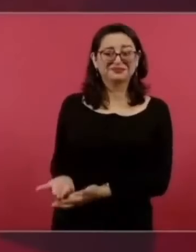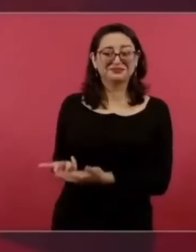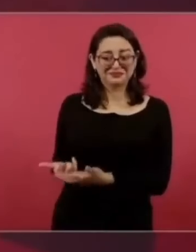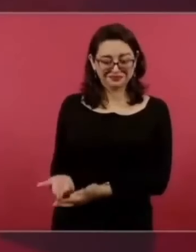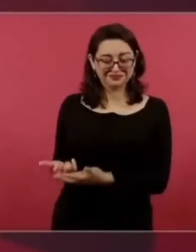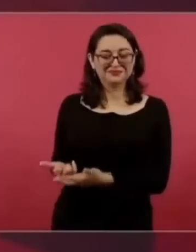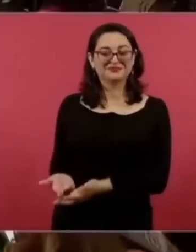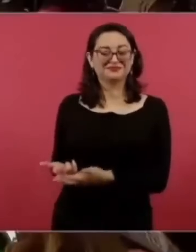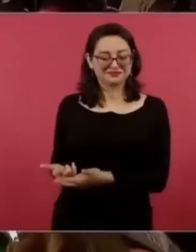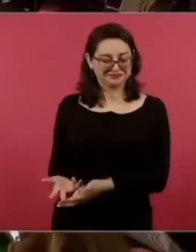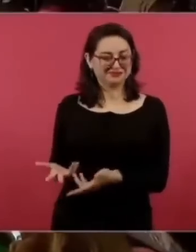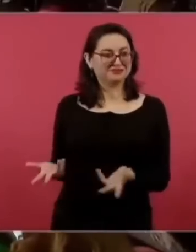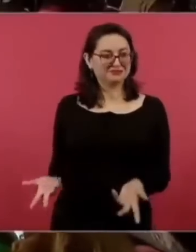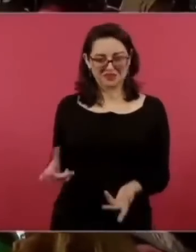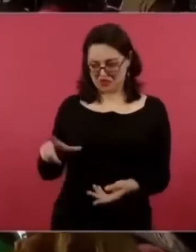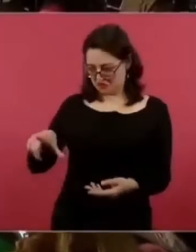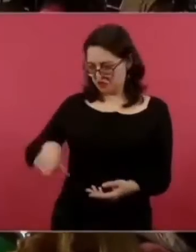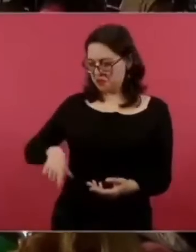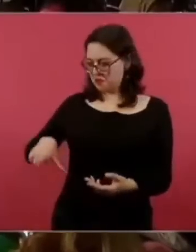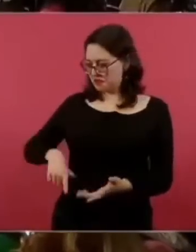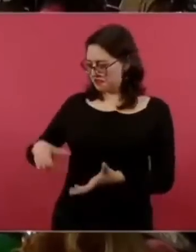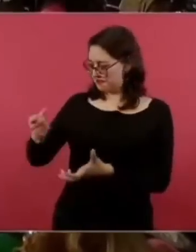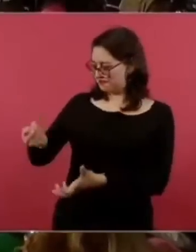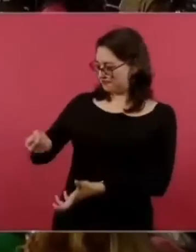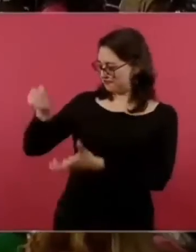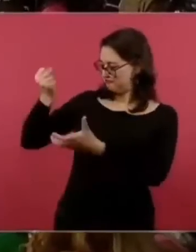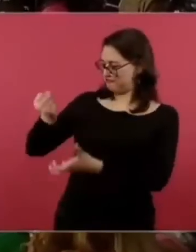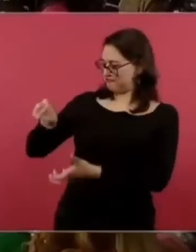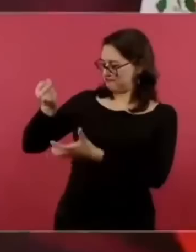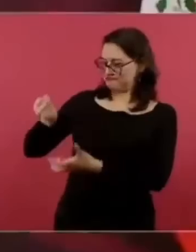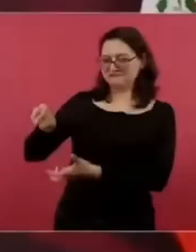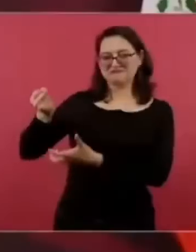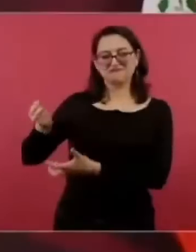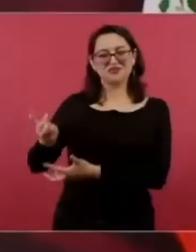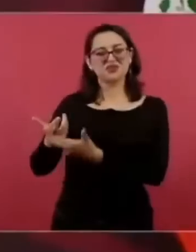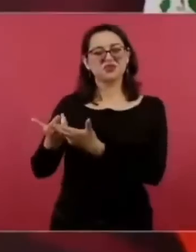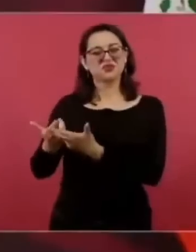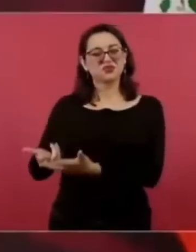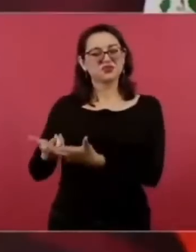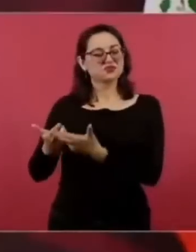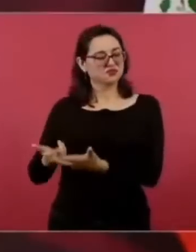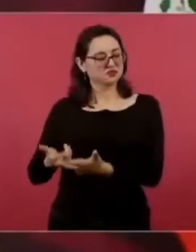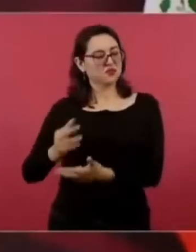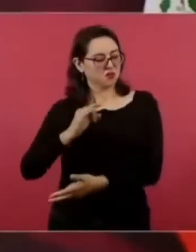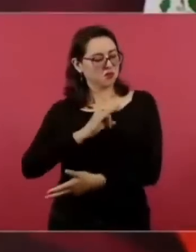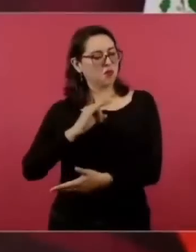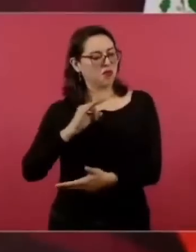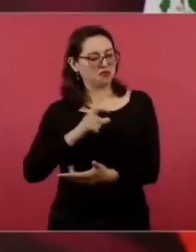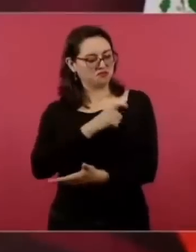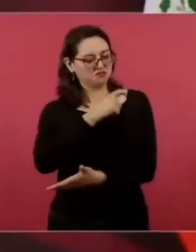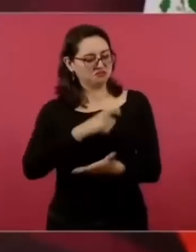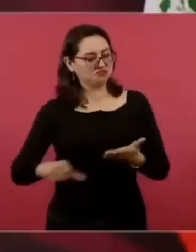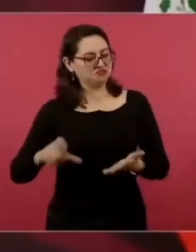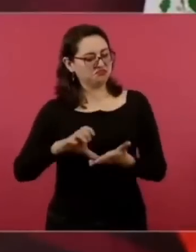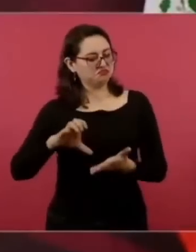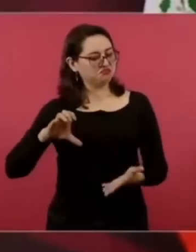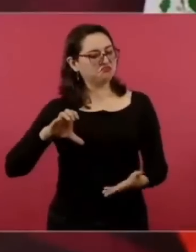Tenemos ahora para comprarte, como se compraron las 13 plantas de